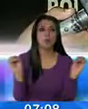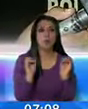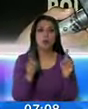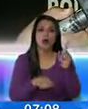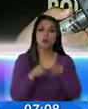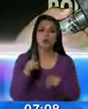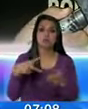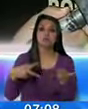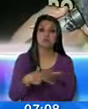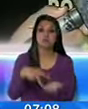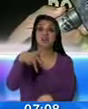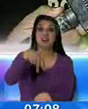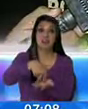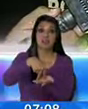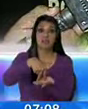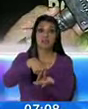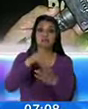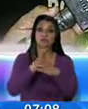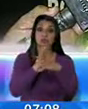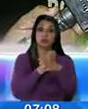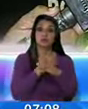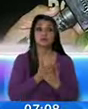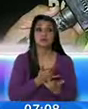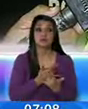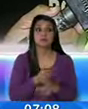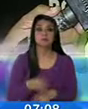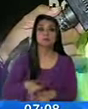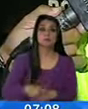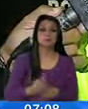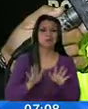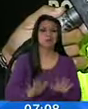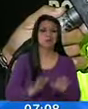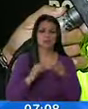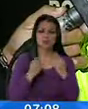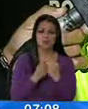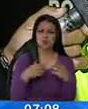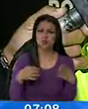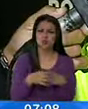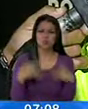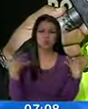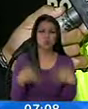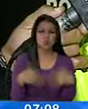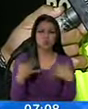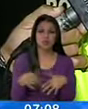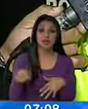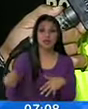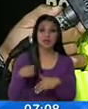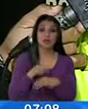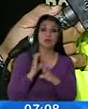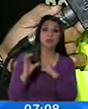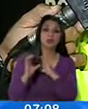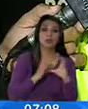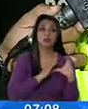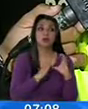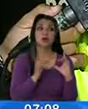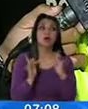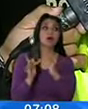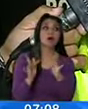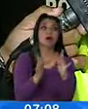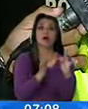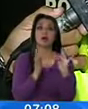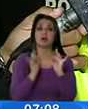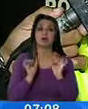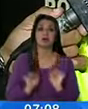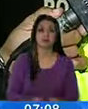en las paradas de los buses, es decir, realizaban una comunicación entre ellos precisamente para poder articular